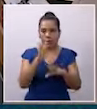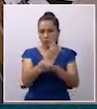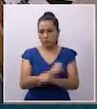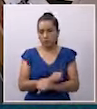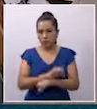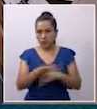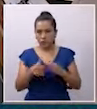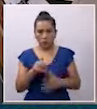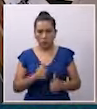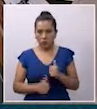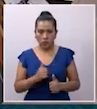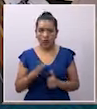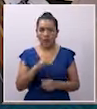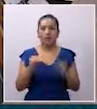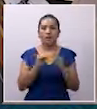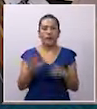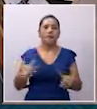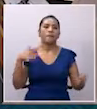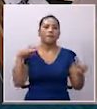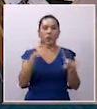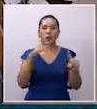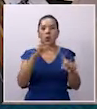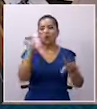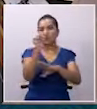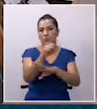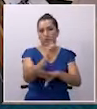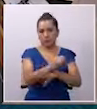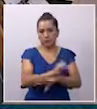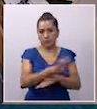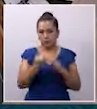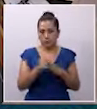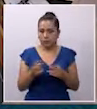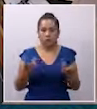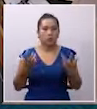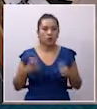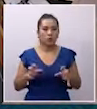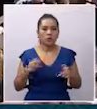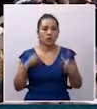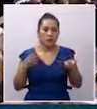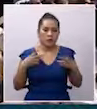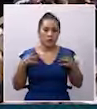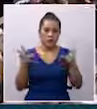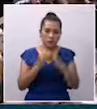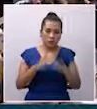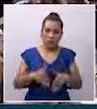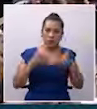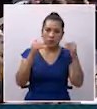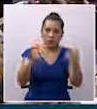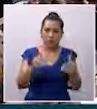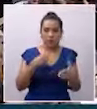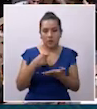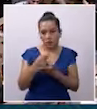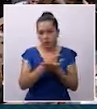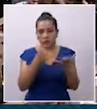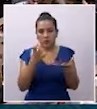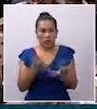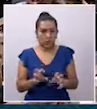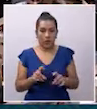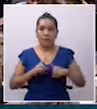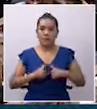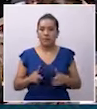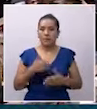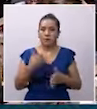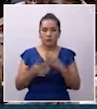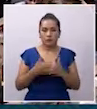donde han intentado por la violencia evitar que sesionemos y trabajemos, pero finalmente se ha impuesto la